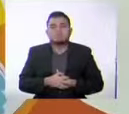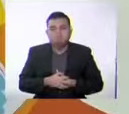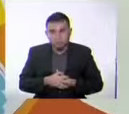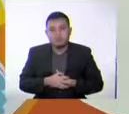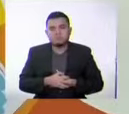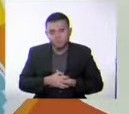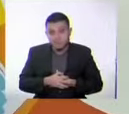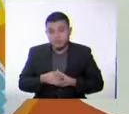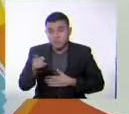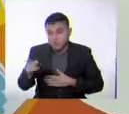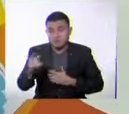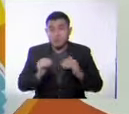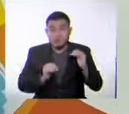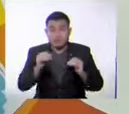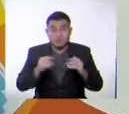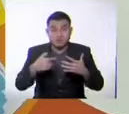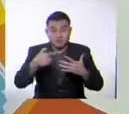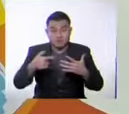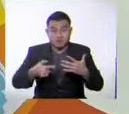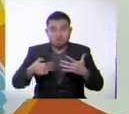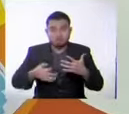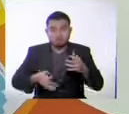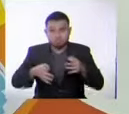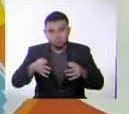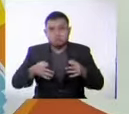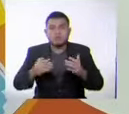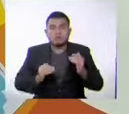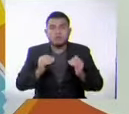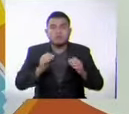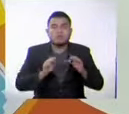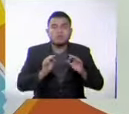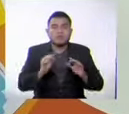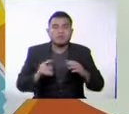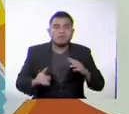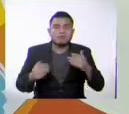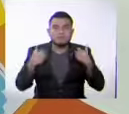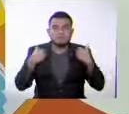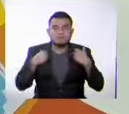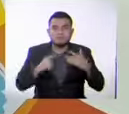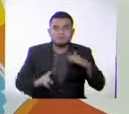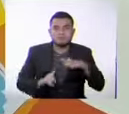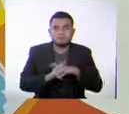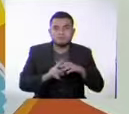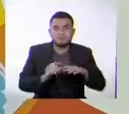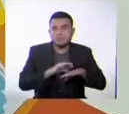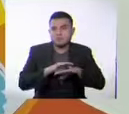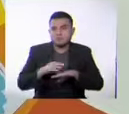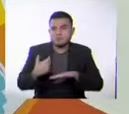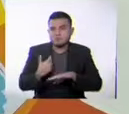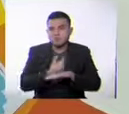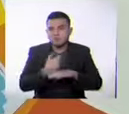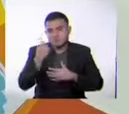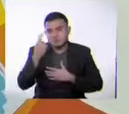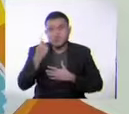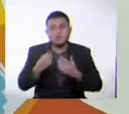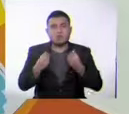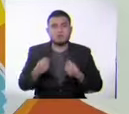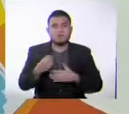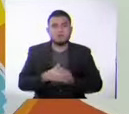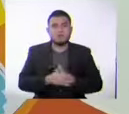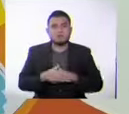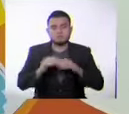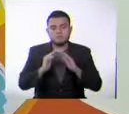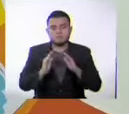Entonces esa igualdad jurídica debe de también llevarnos a entender cómo es esto. En la casa deben